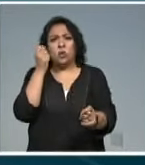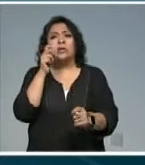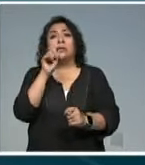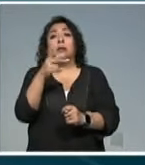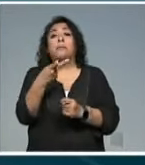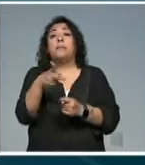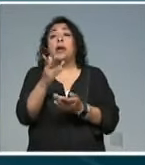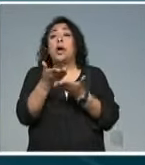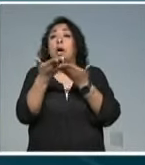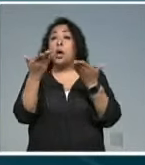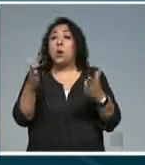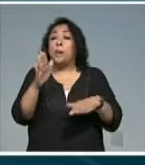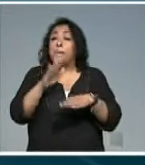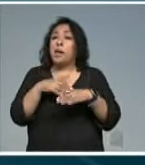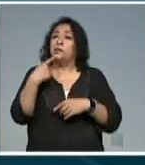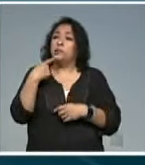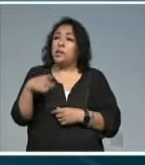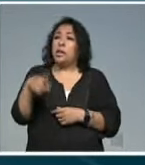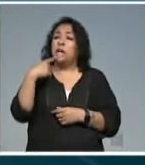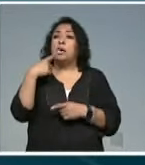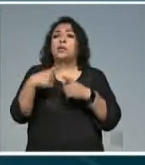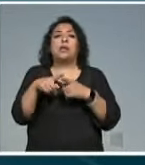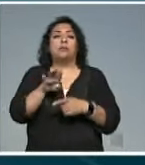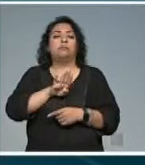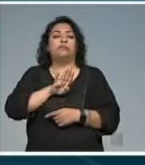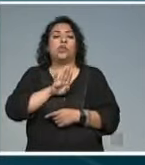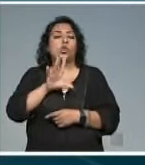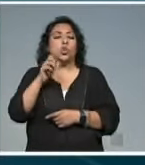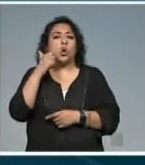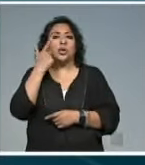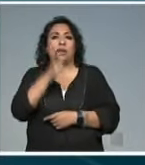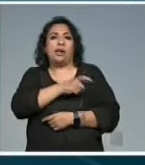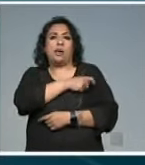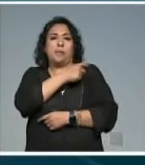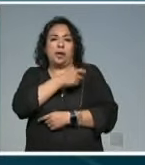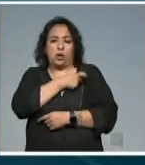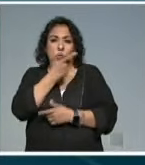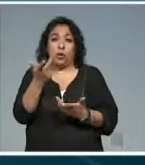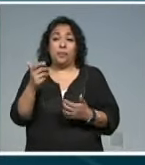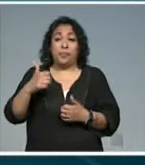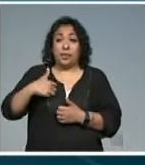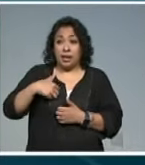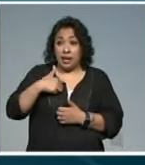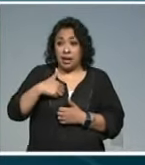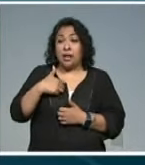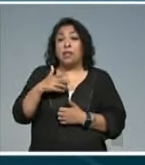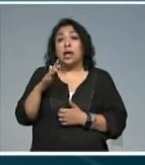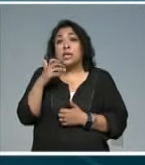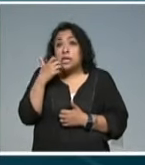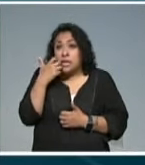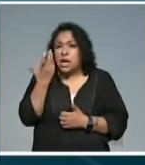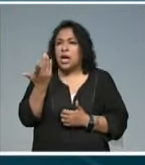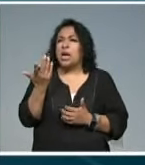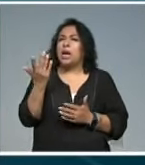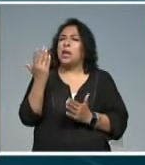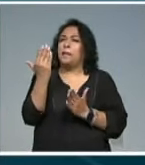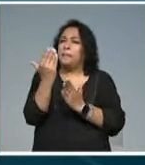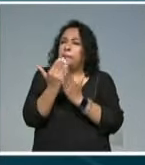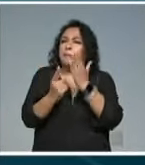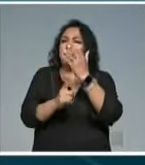se han multiplicado las protestas de los antivacunas en las provincias. Canadá hace el intento por mitigar